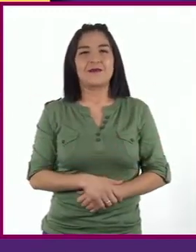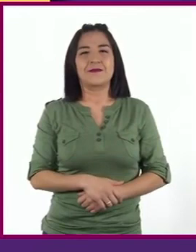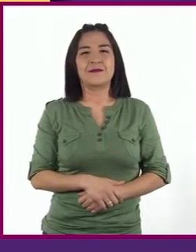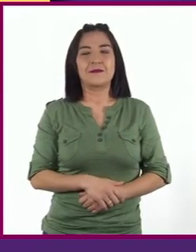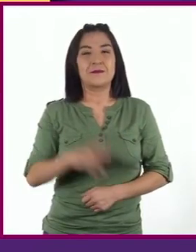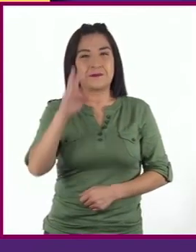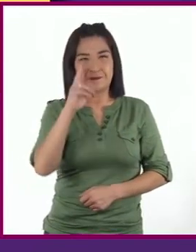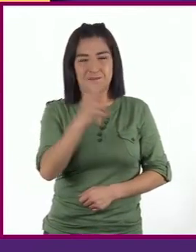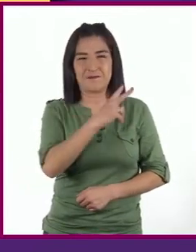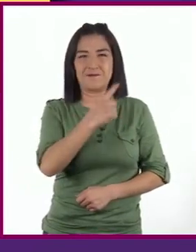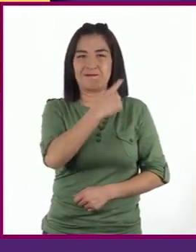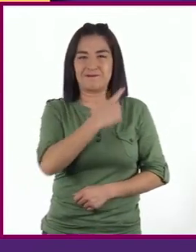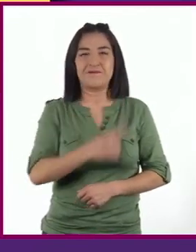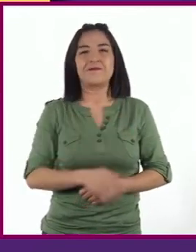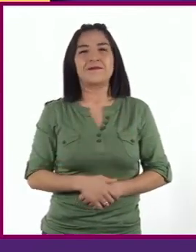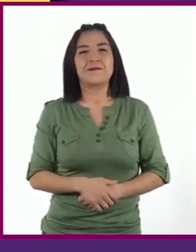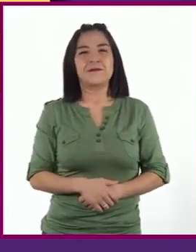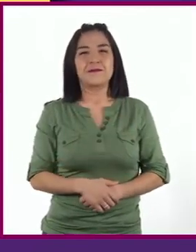Veamos.